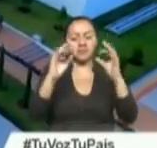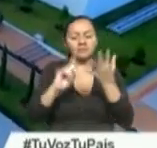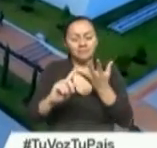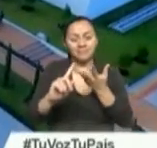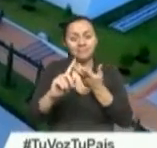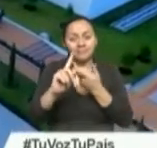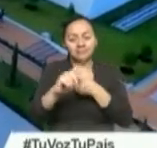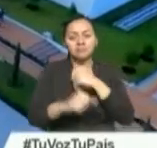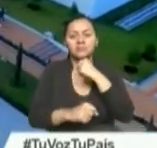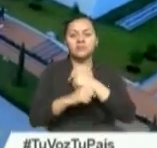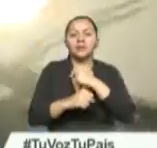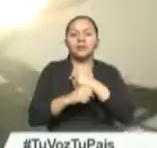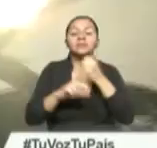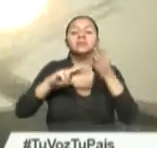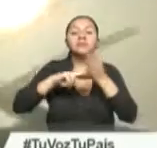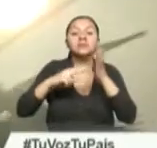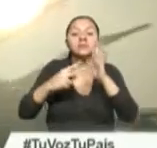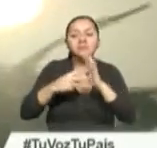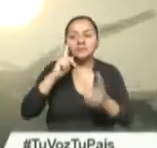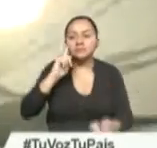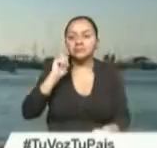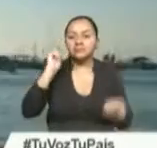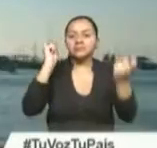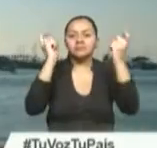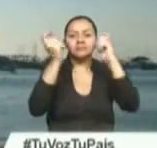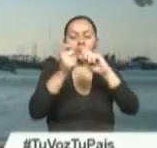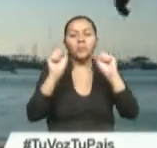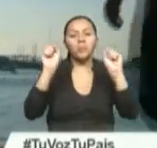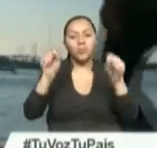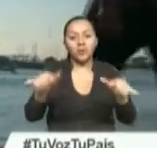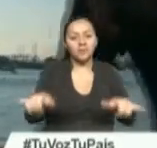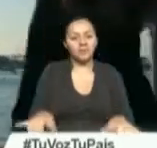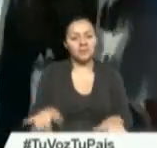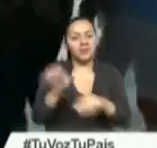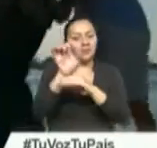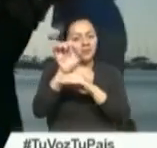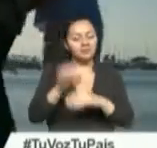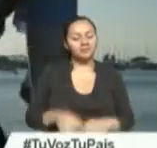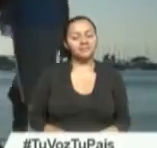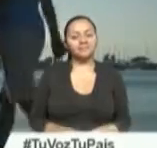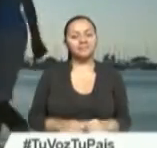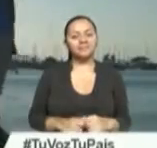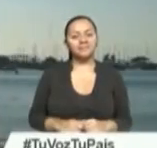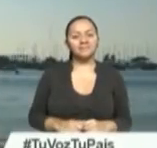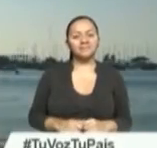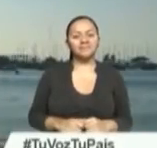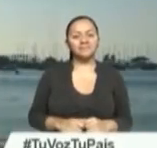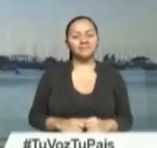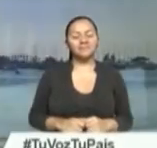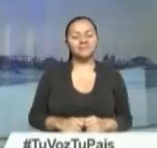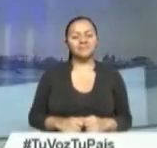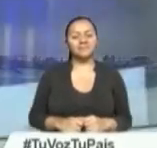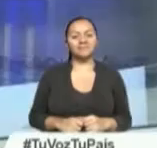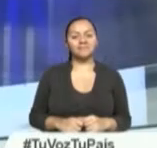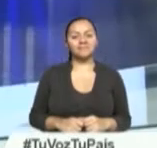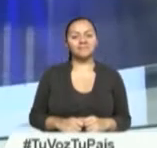de obras, sin duda se han convertido en el mejor pretexto para quedarse a vivir en este hermoso país.